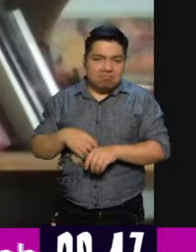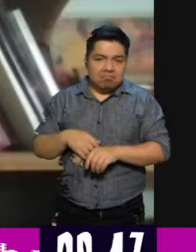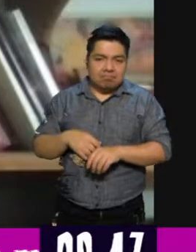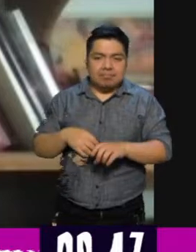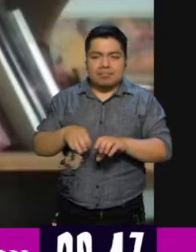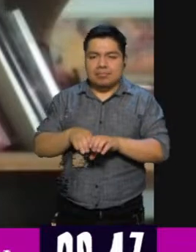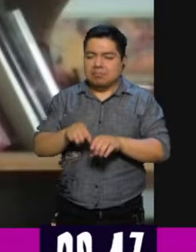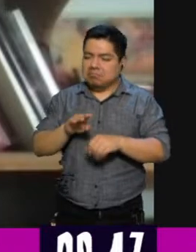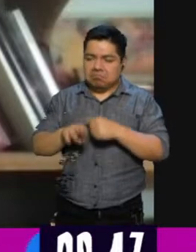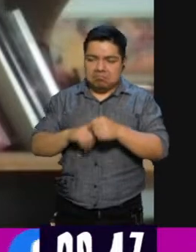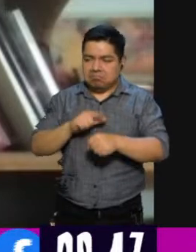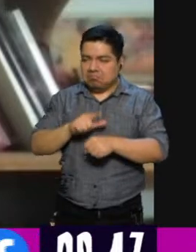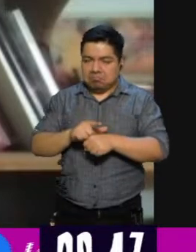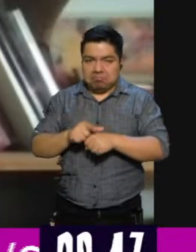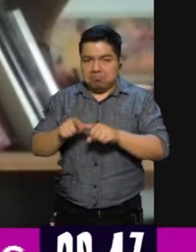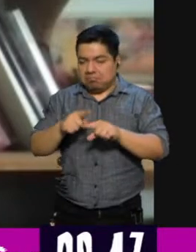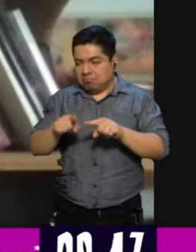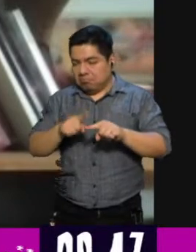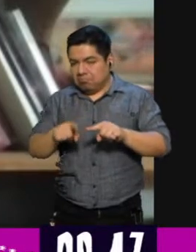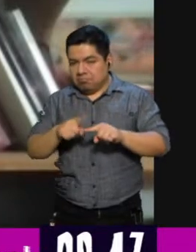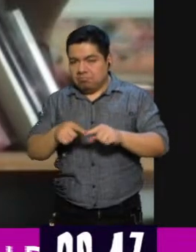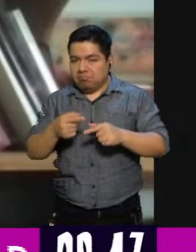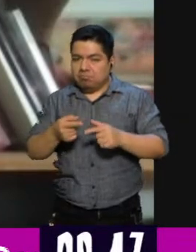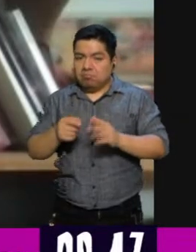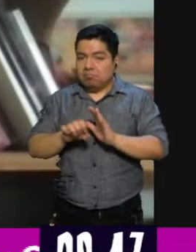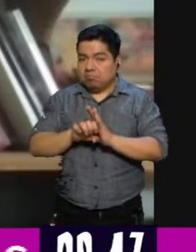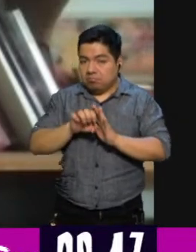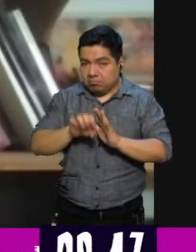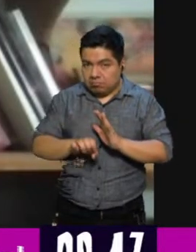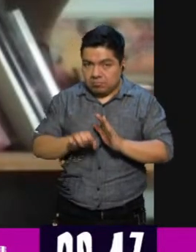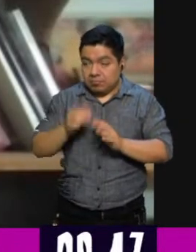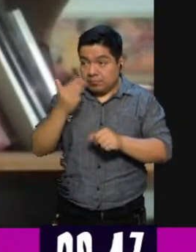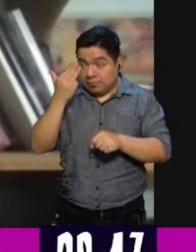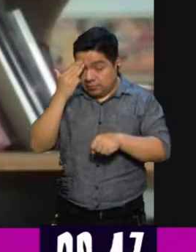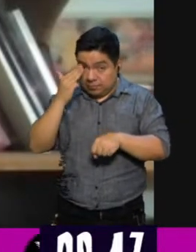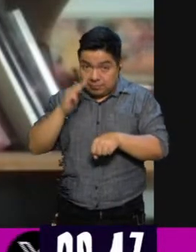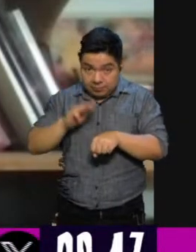era muy común. Los maestros de retórica te decían que si no te memorizabas